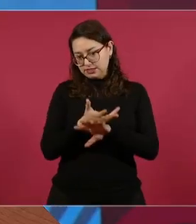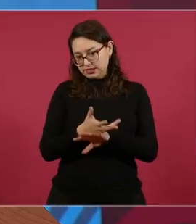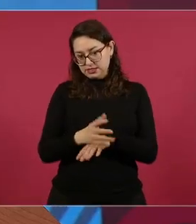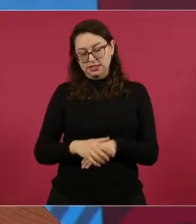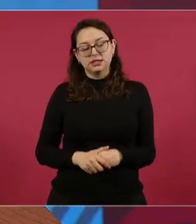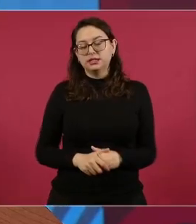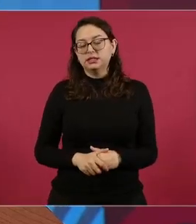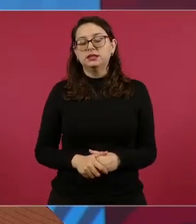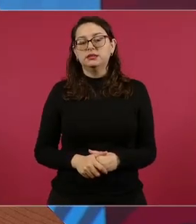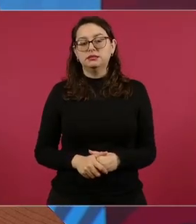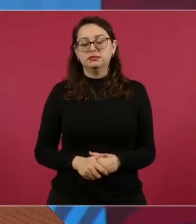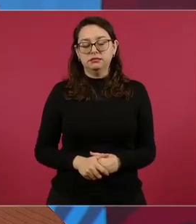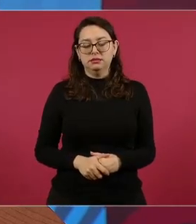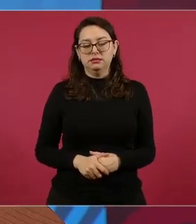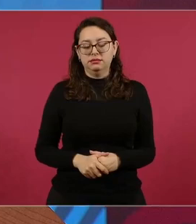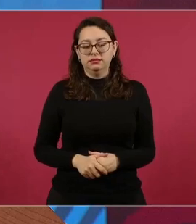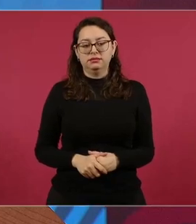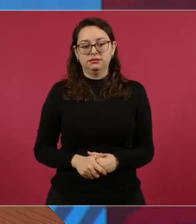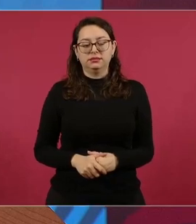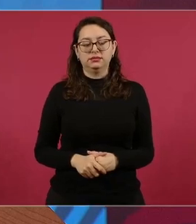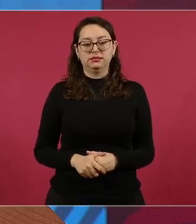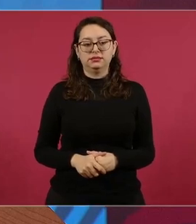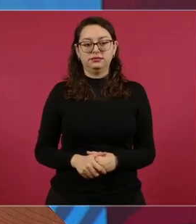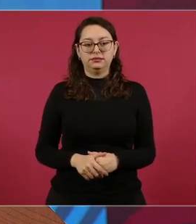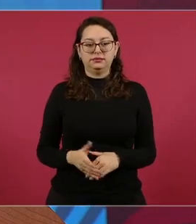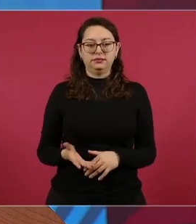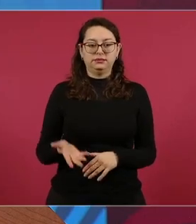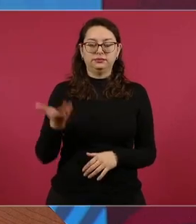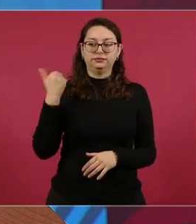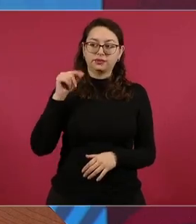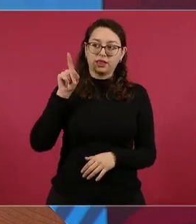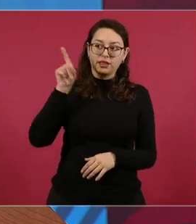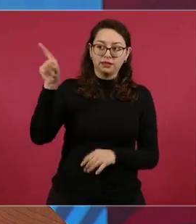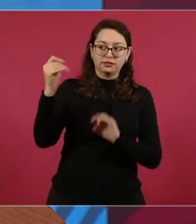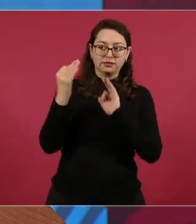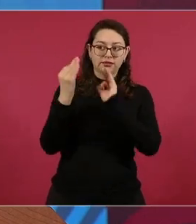donde existía la Glorieta de Colón.